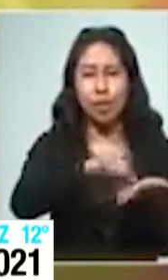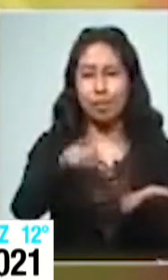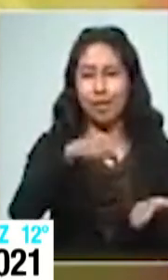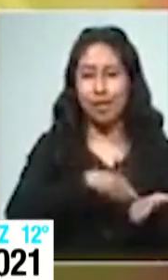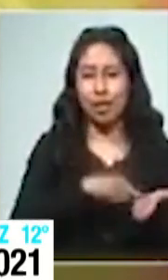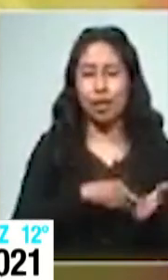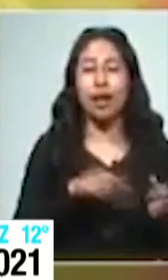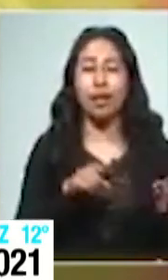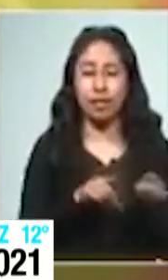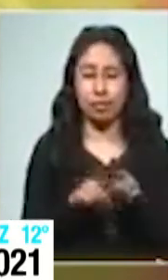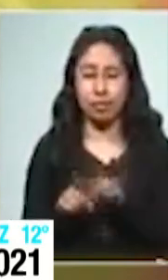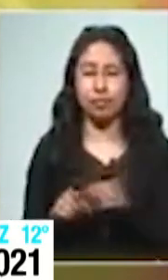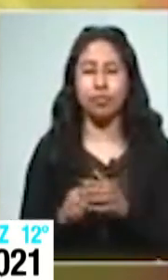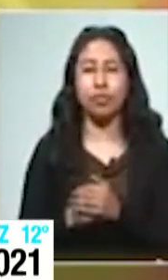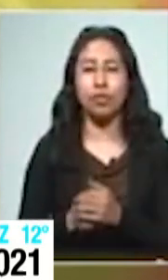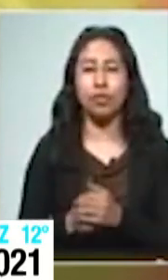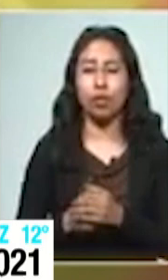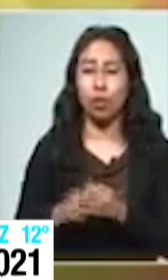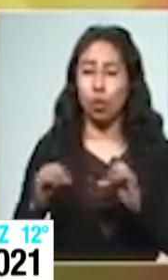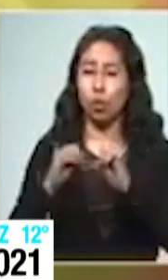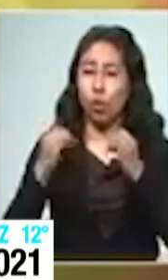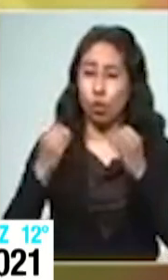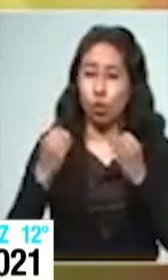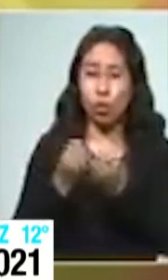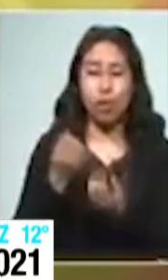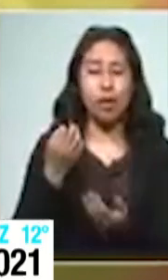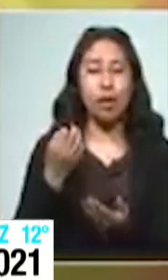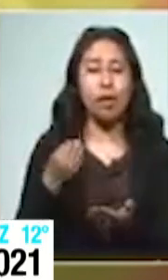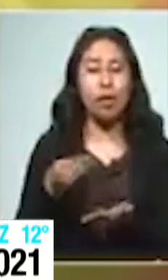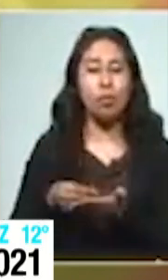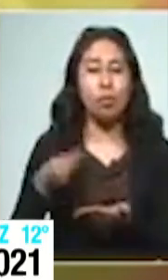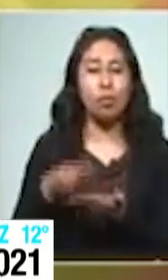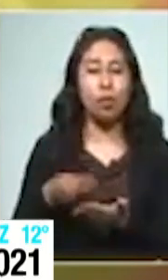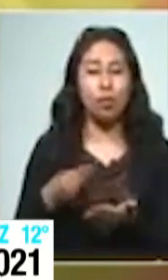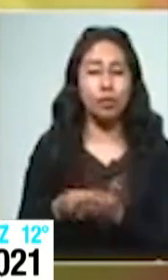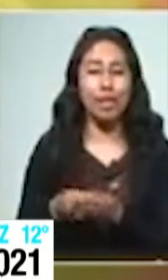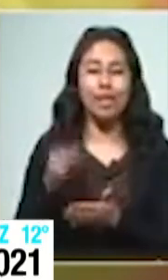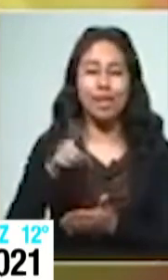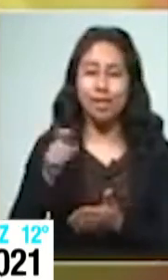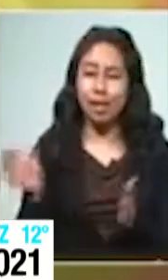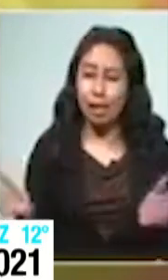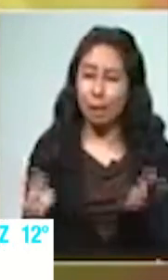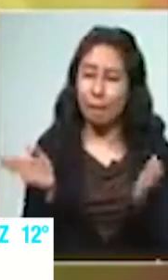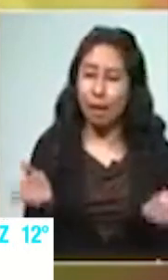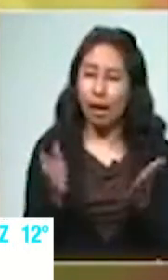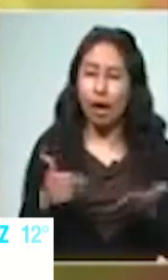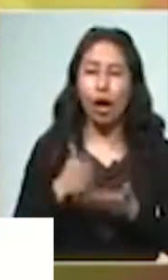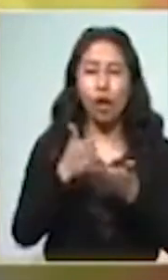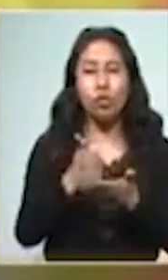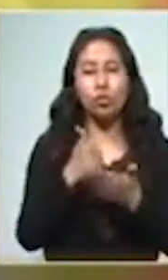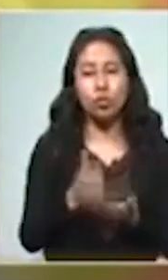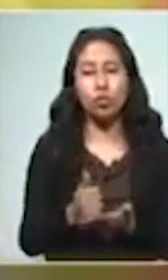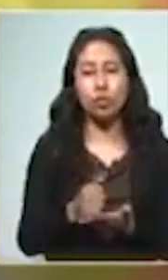este sentido, los organismos financieros multilaterales tienen que seguir proporcionando liquidez y efectuar condonaciones de deuda.